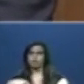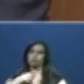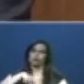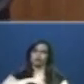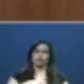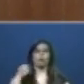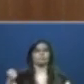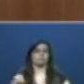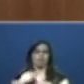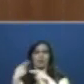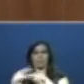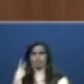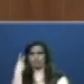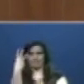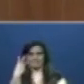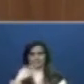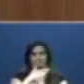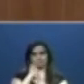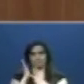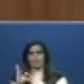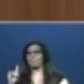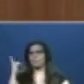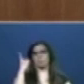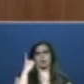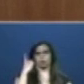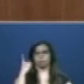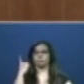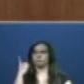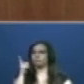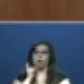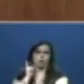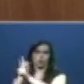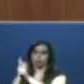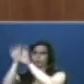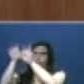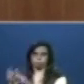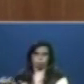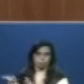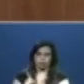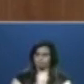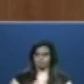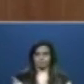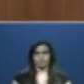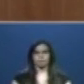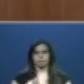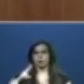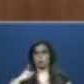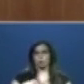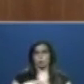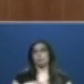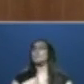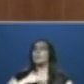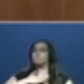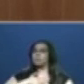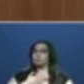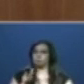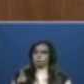actuación primero manifestar nuestra oposición a una nueva disminución de los recursos del sistema segundo mantener la financiación propia de